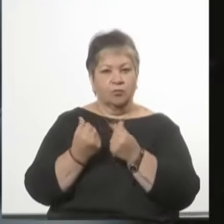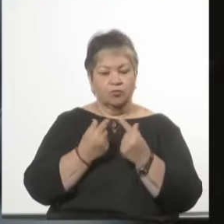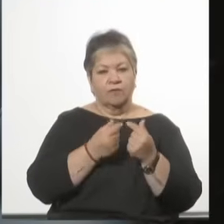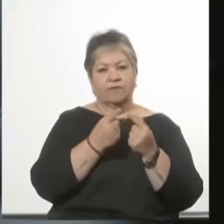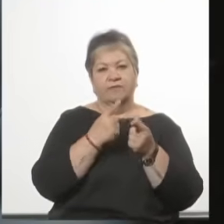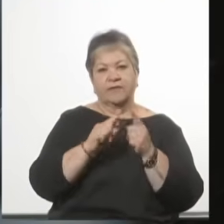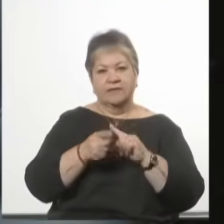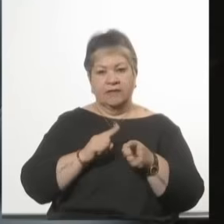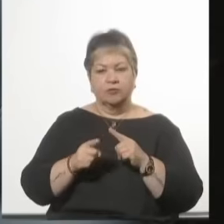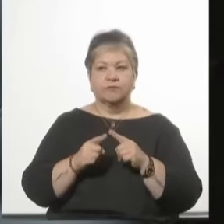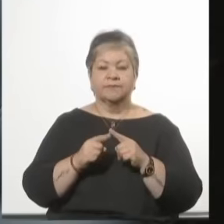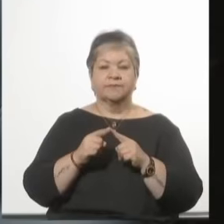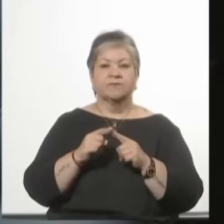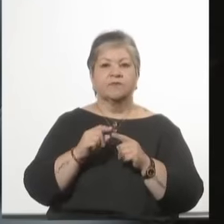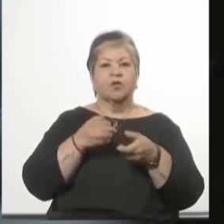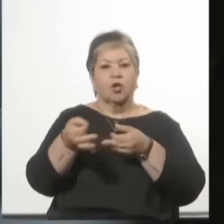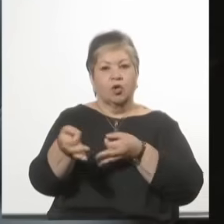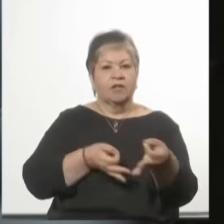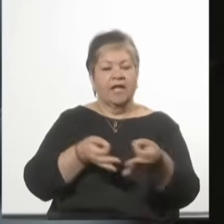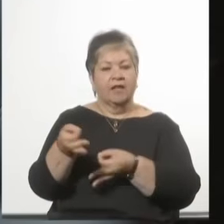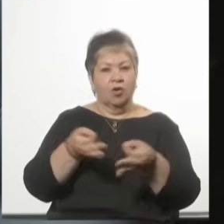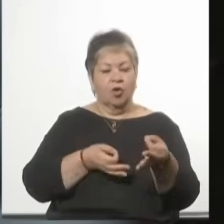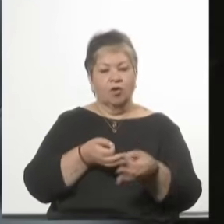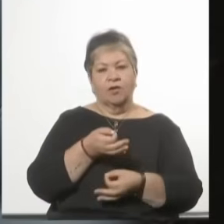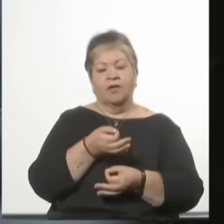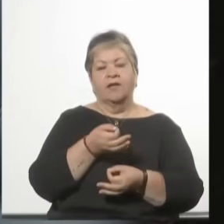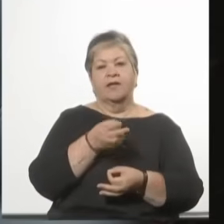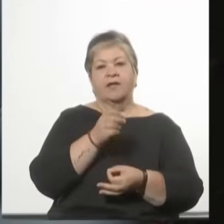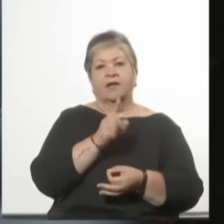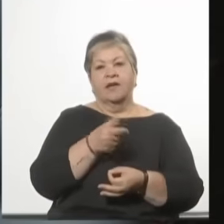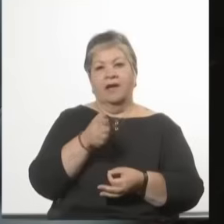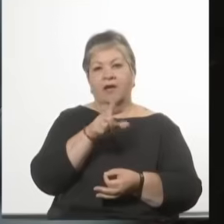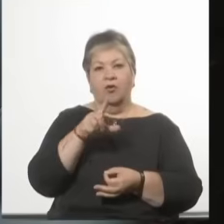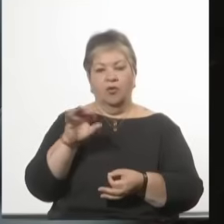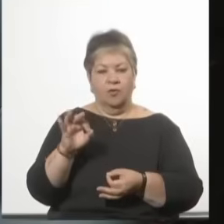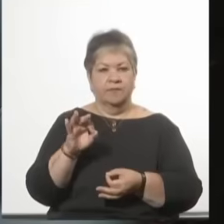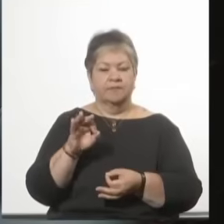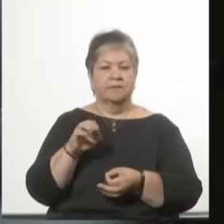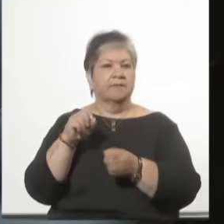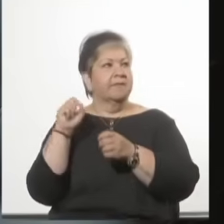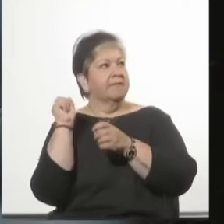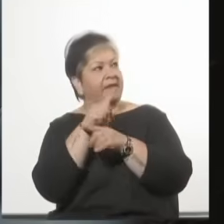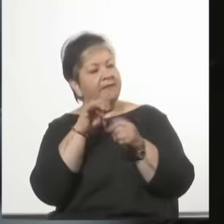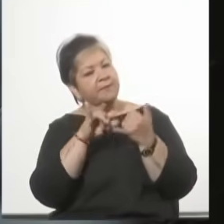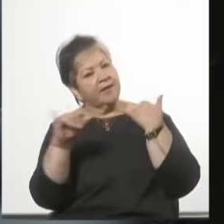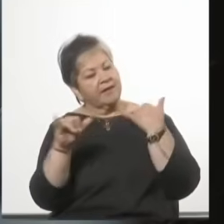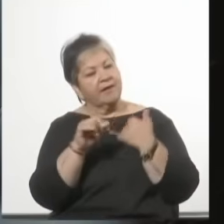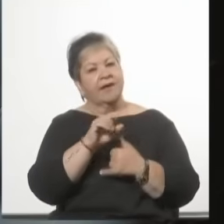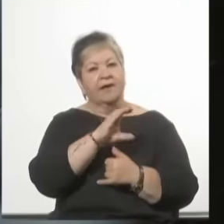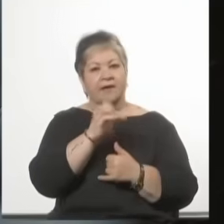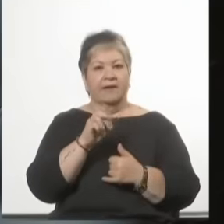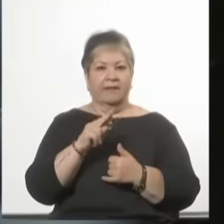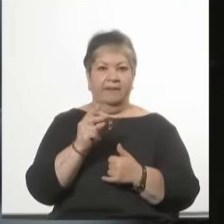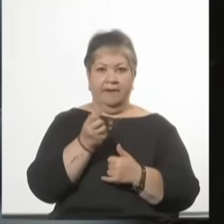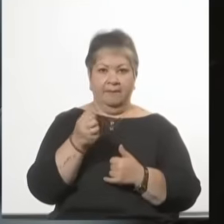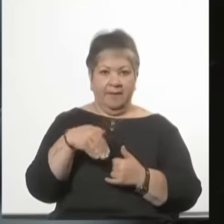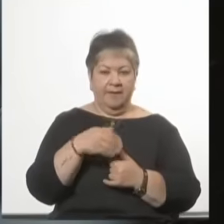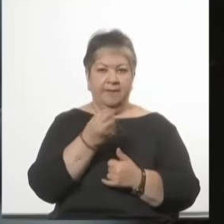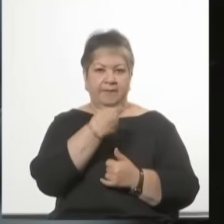de Defensa Nacional, contador Damián Galó, envía un mail a Cardama con diversas puntualizaciones. El 14 de